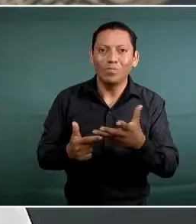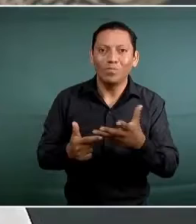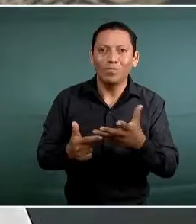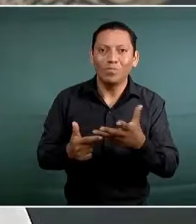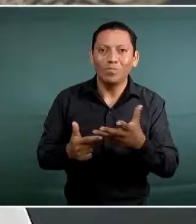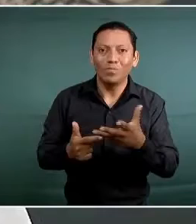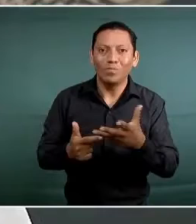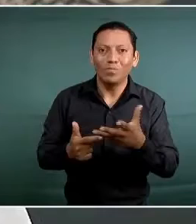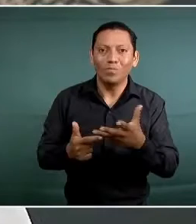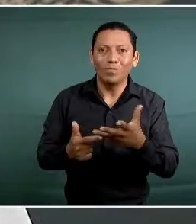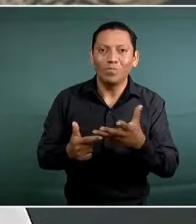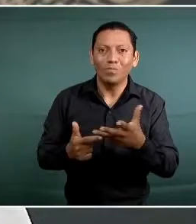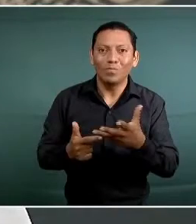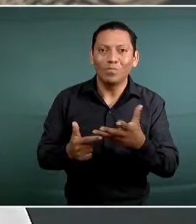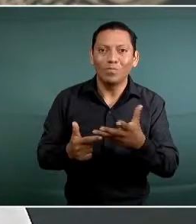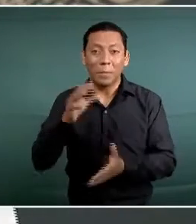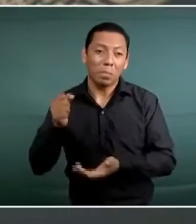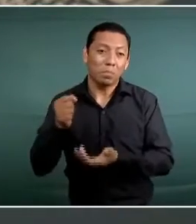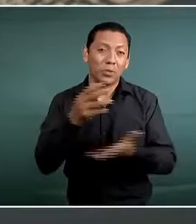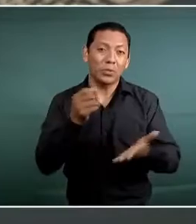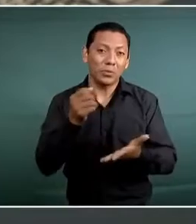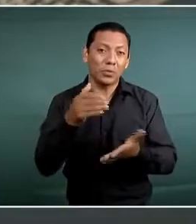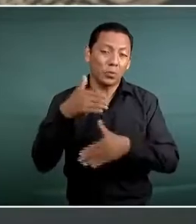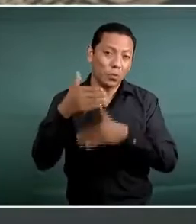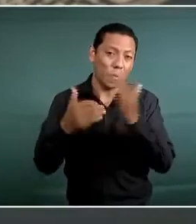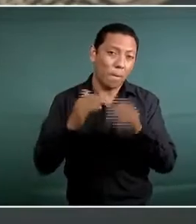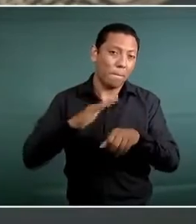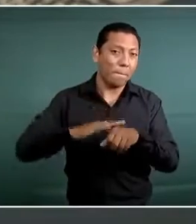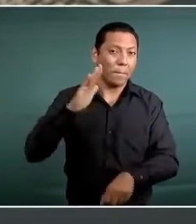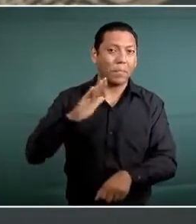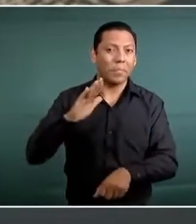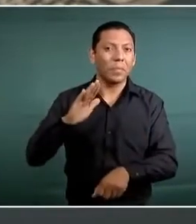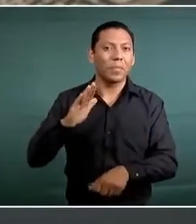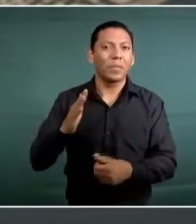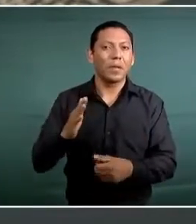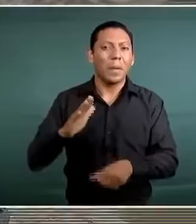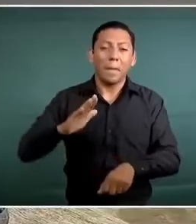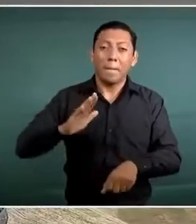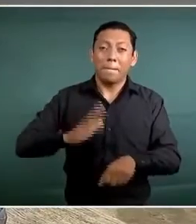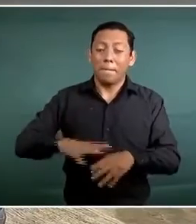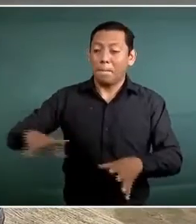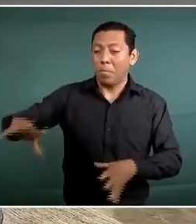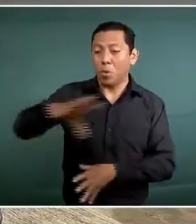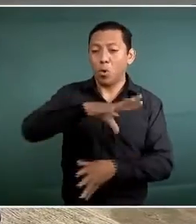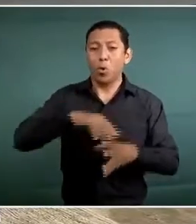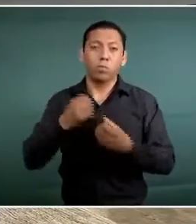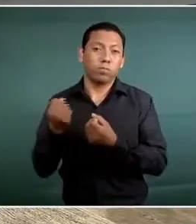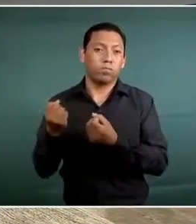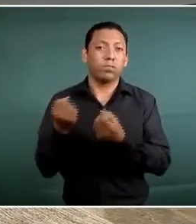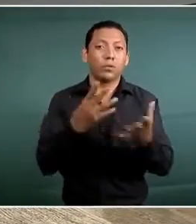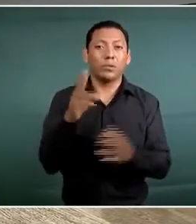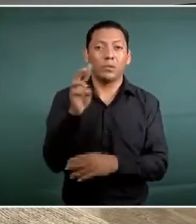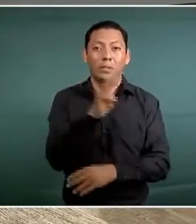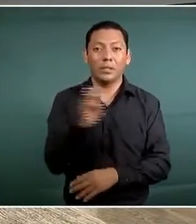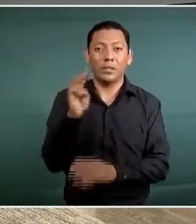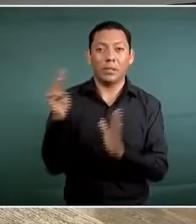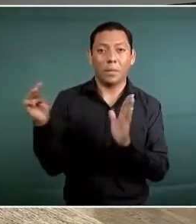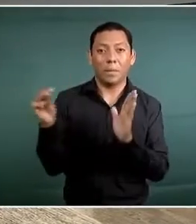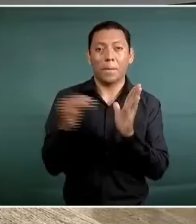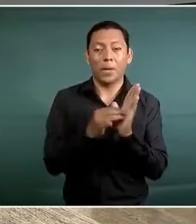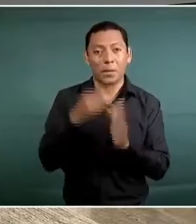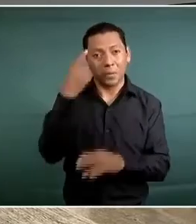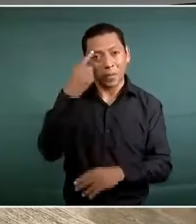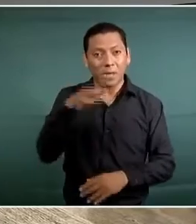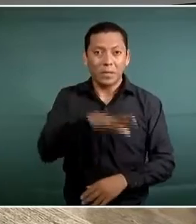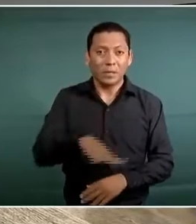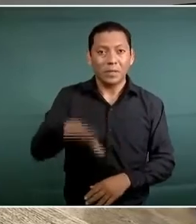160 mil. Lo vamos a superar. De tal forma que van a ser más de 300 mil paquetes alimentarios para